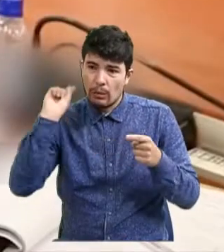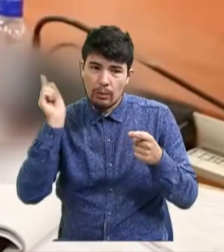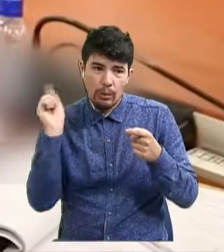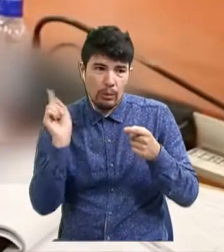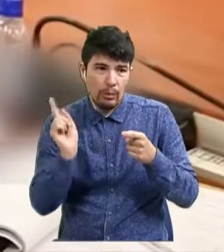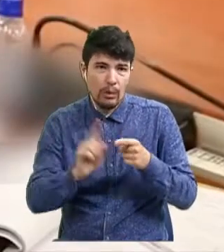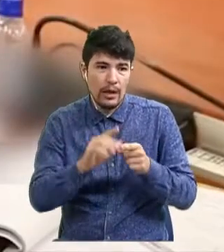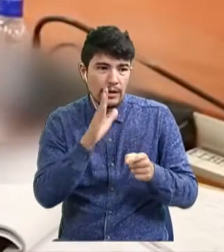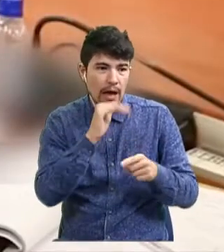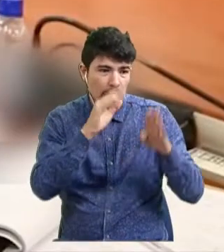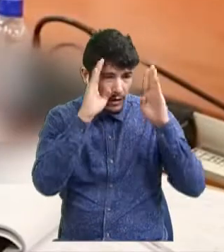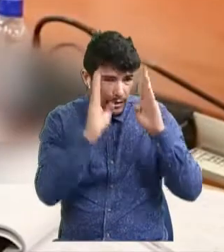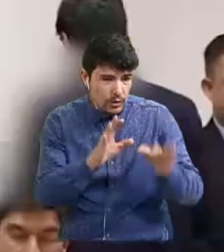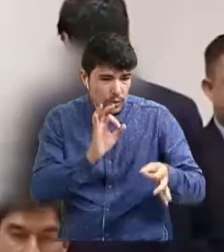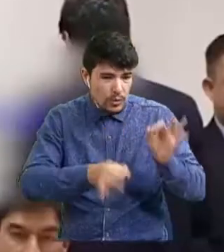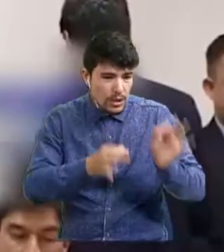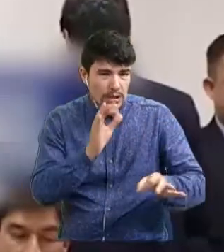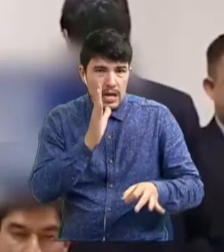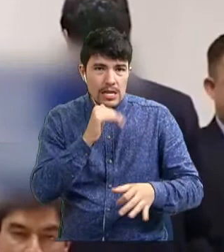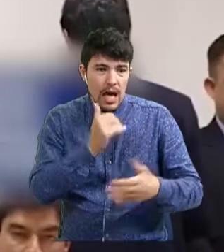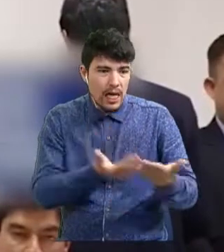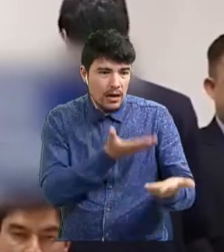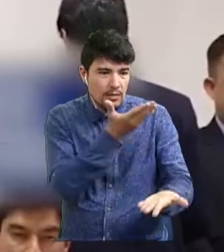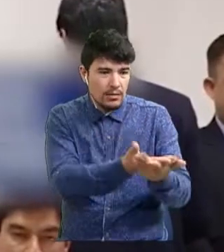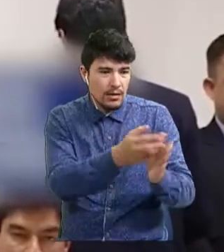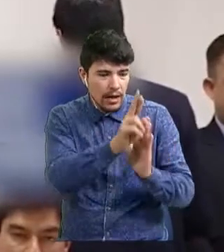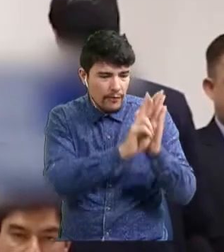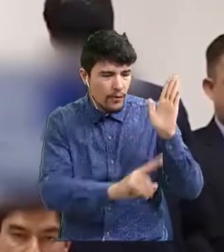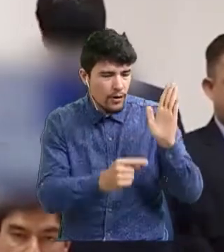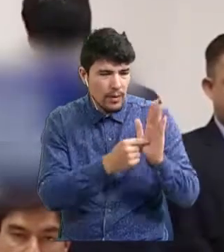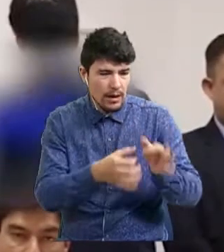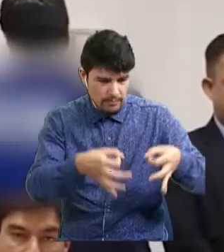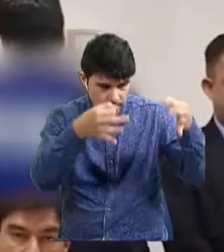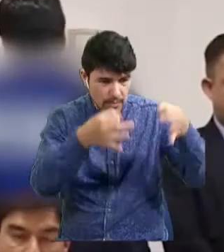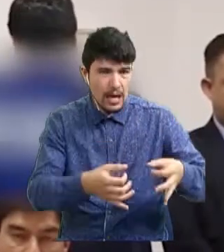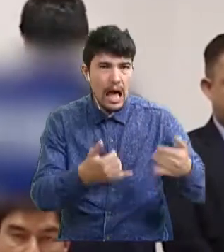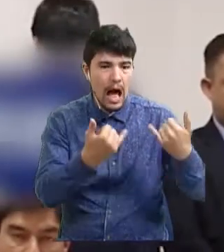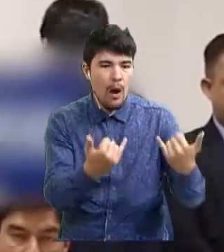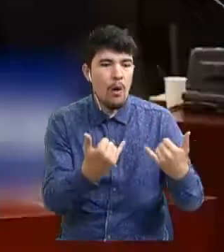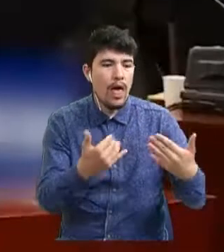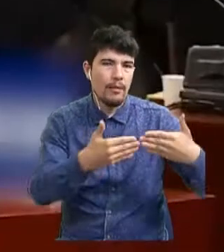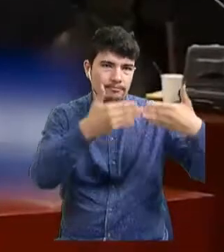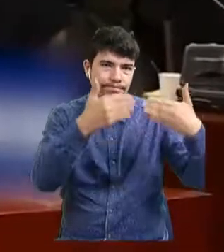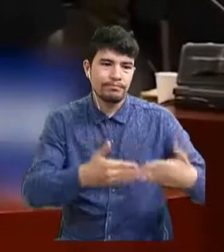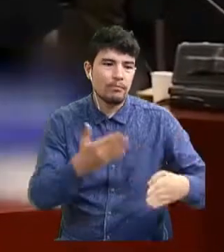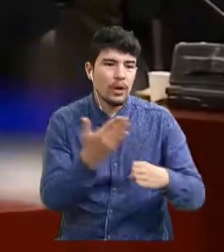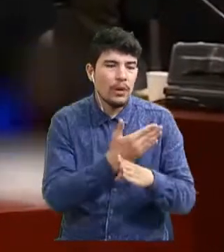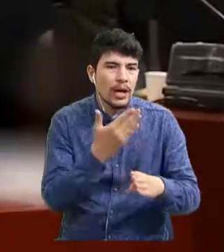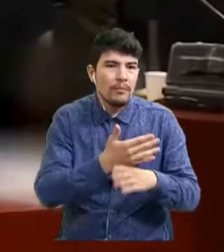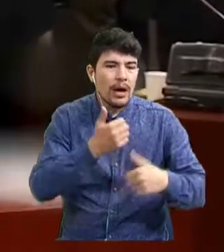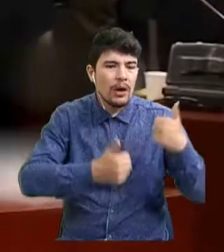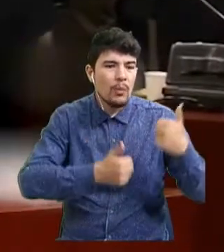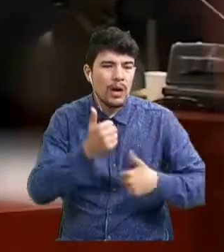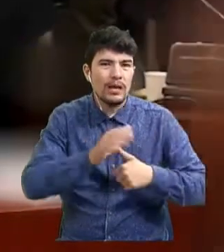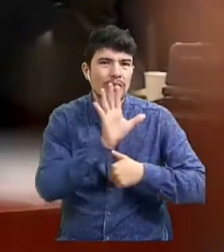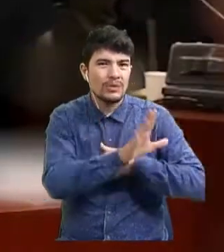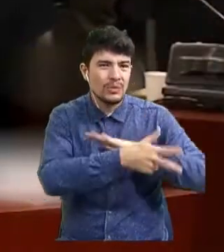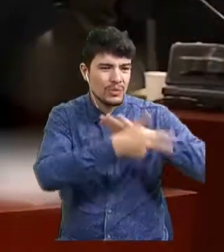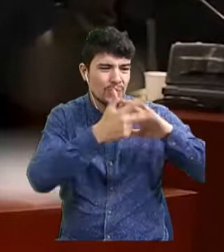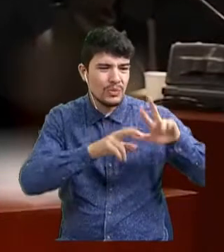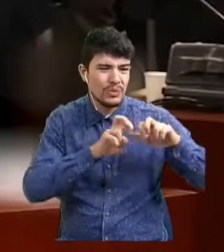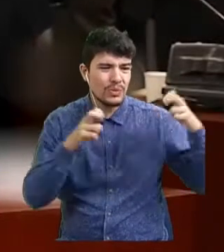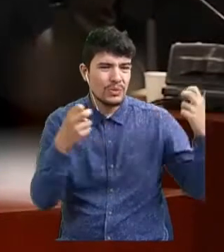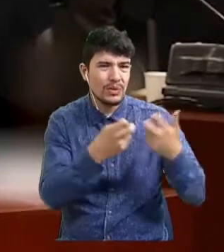la materia de la justicia, no presentó una reforma contundente. Aquí tenemos una limitante que es pues digamos ya el fallo de la Corte